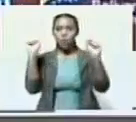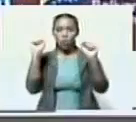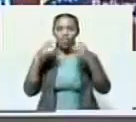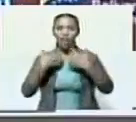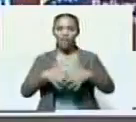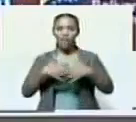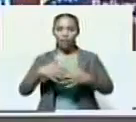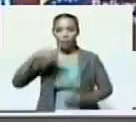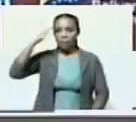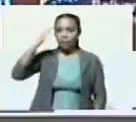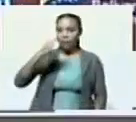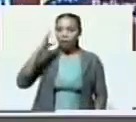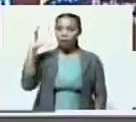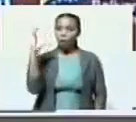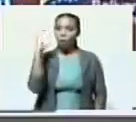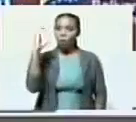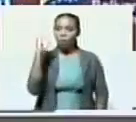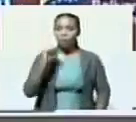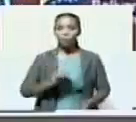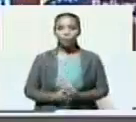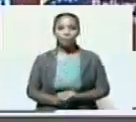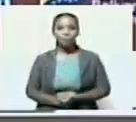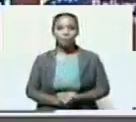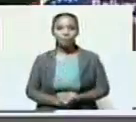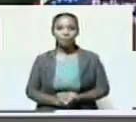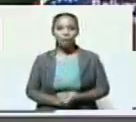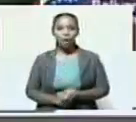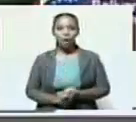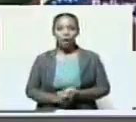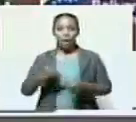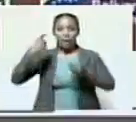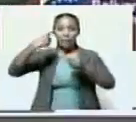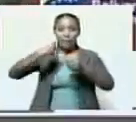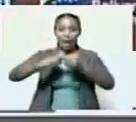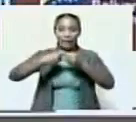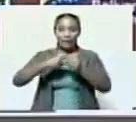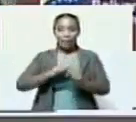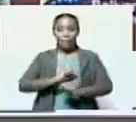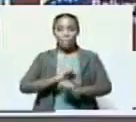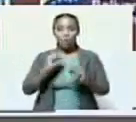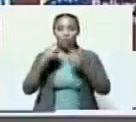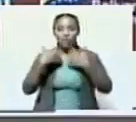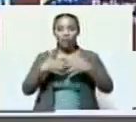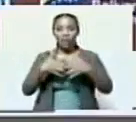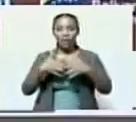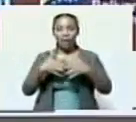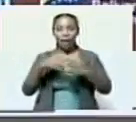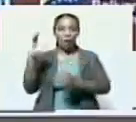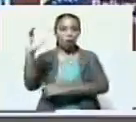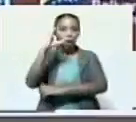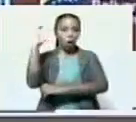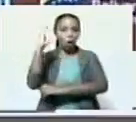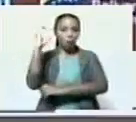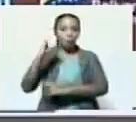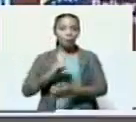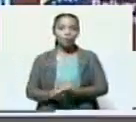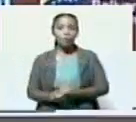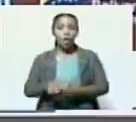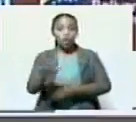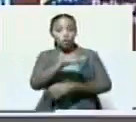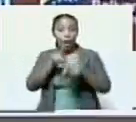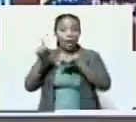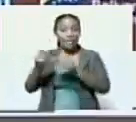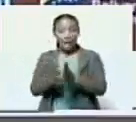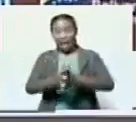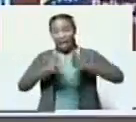industria militar colombiana, bombonas de gas de la industria nacional colombiana, toda esa gran